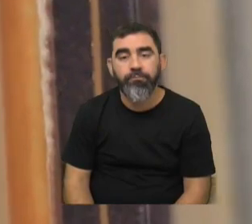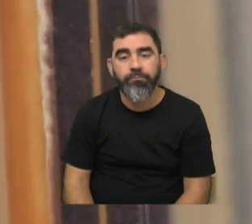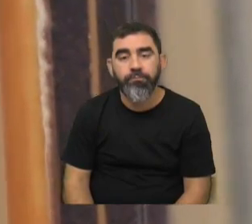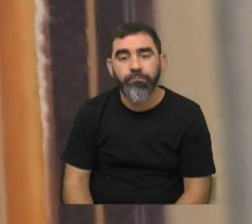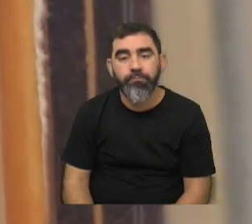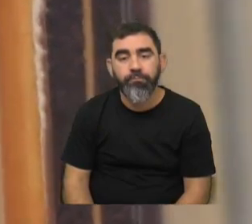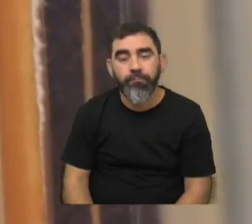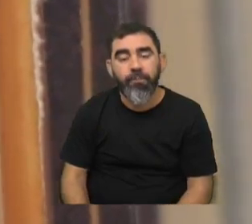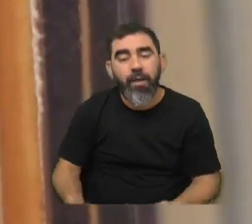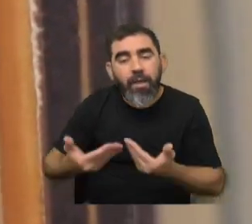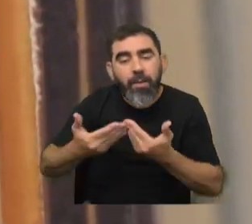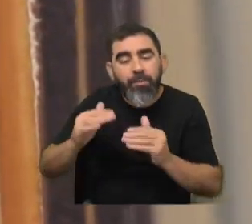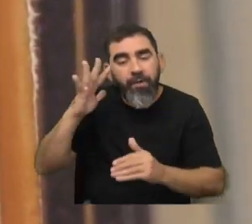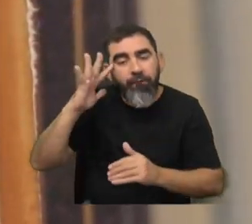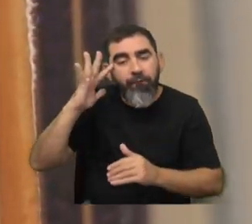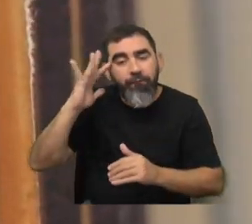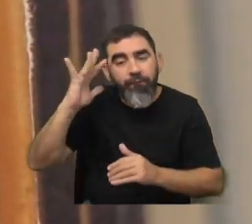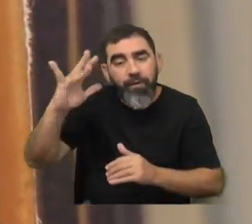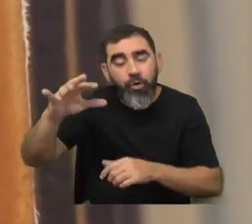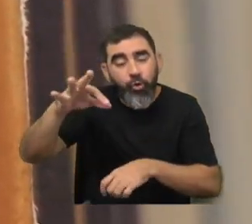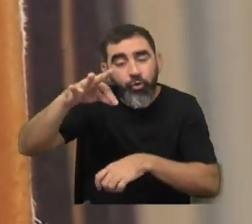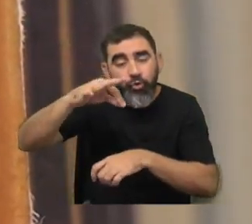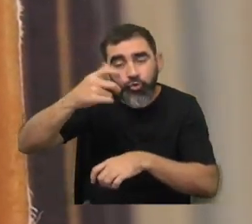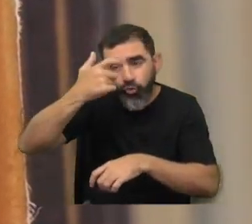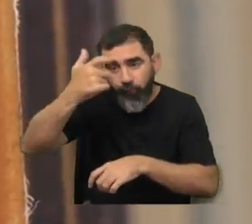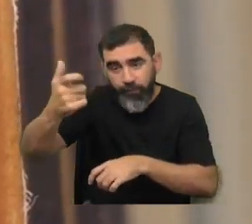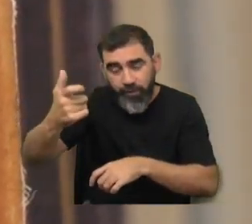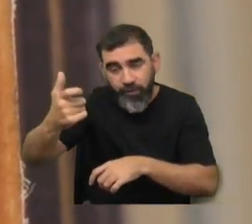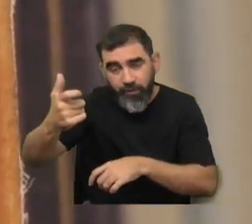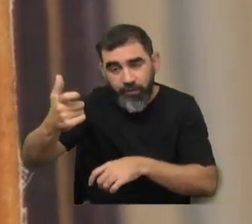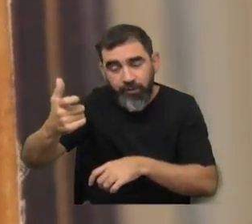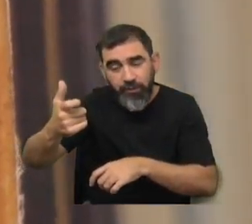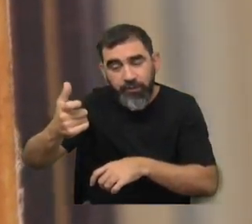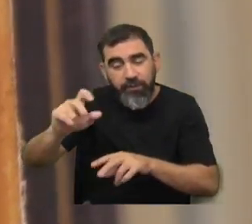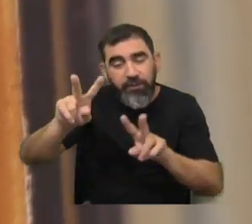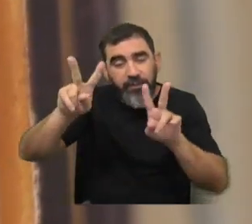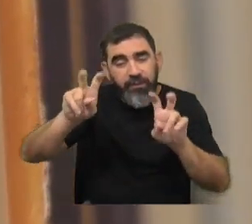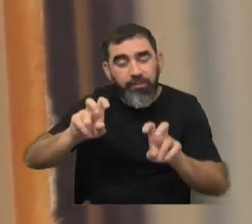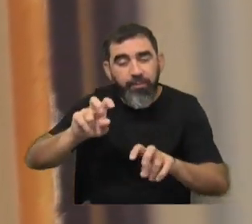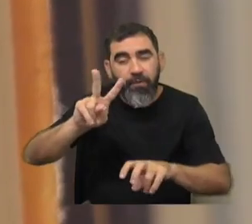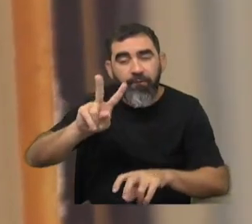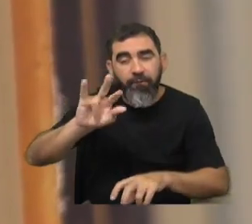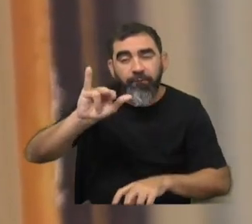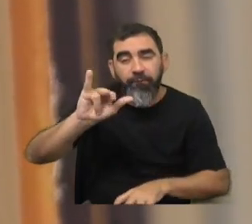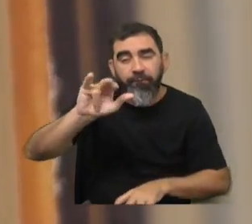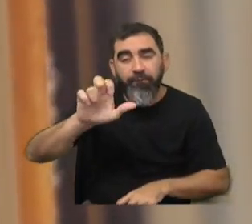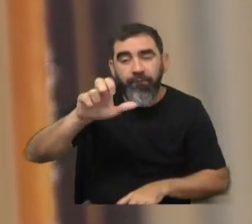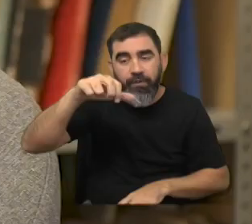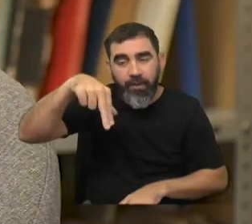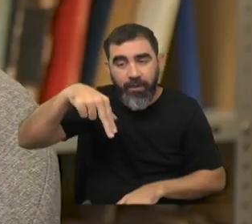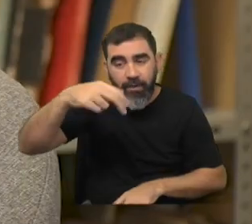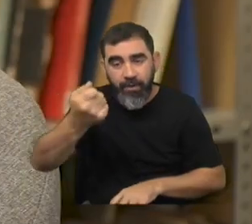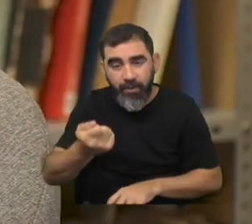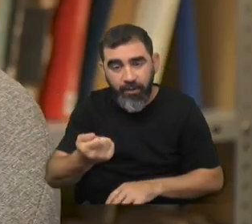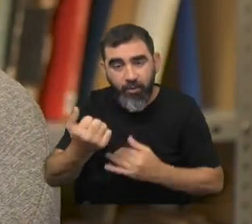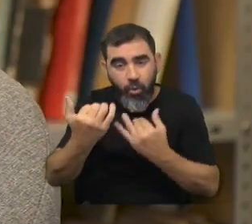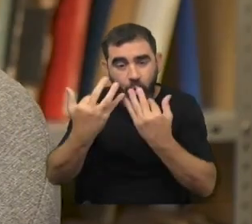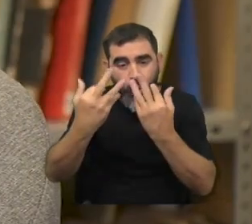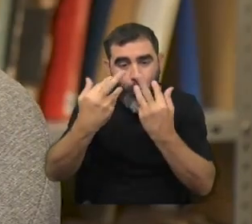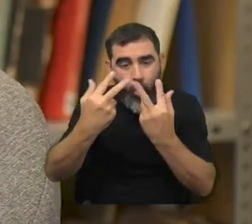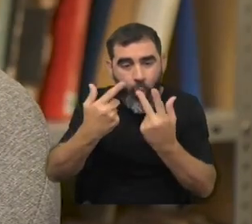Cuando nace la filosofía de la ciencia, nace en el Círculo de Viena, que es una organización